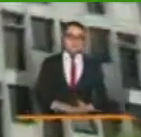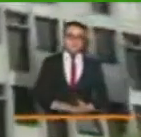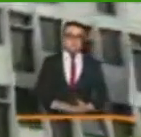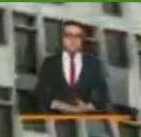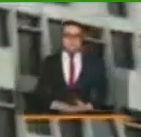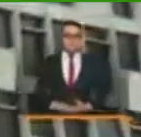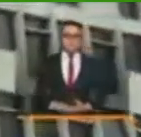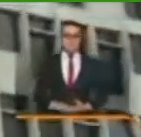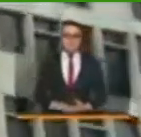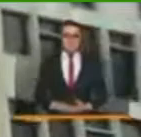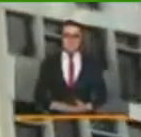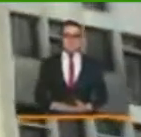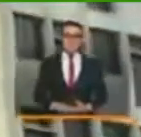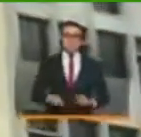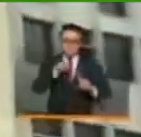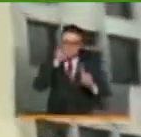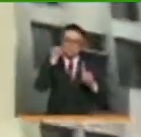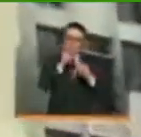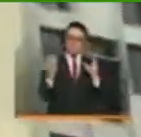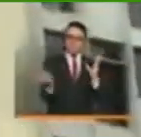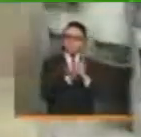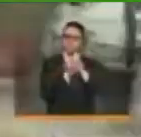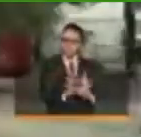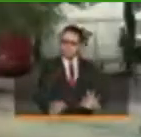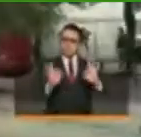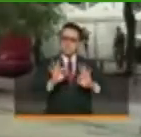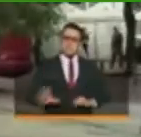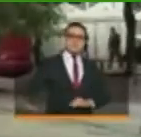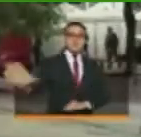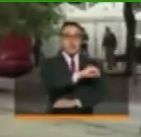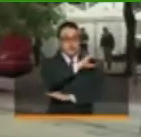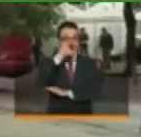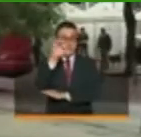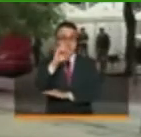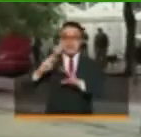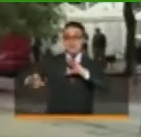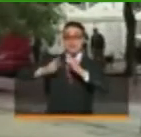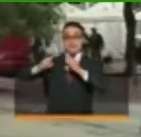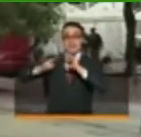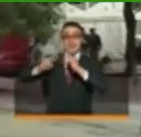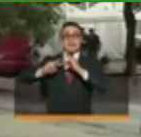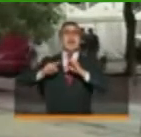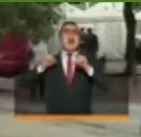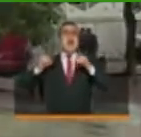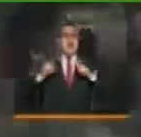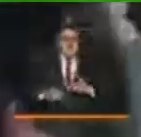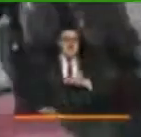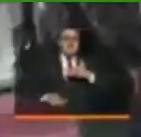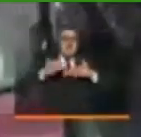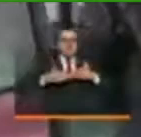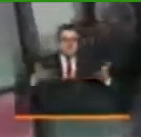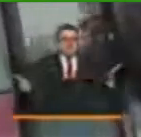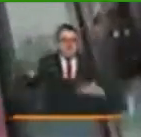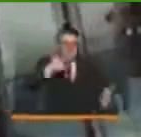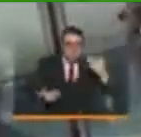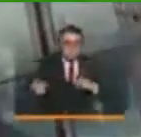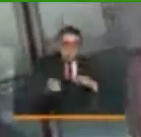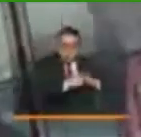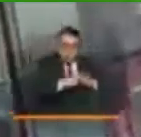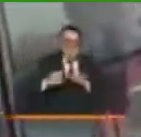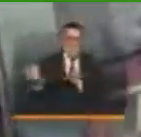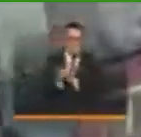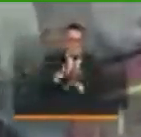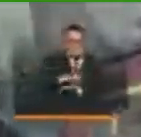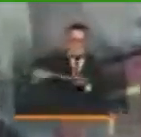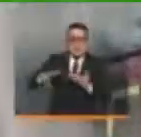Con el objetivo de aportar y brindar una educación de calidad para todos los colombianos, el ICETEX lanza una nueva convocatoria de becas para estudios